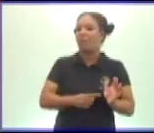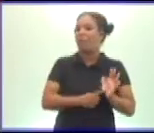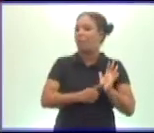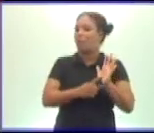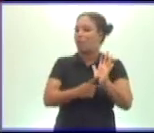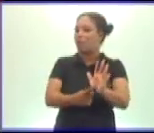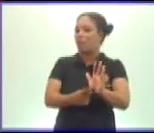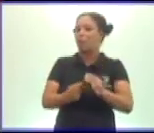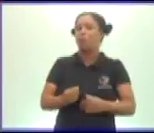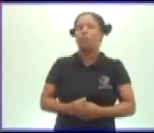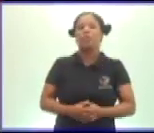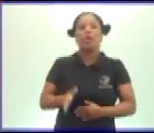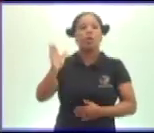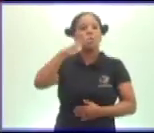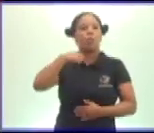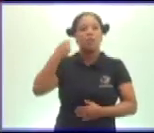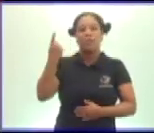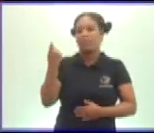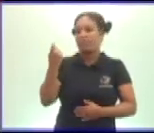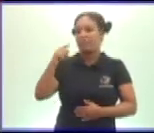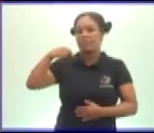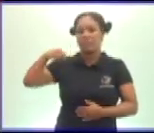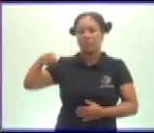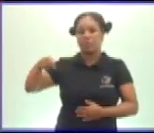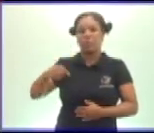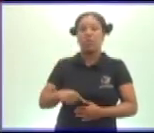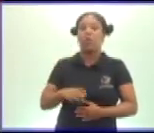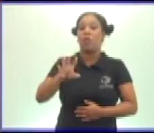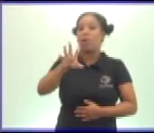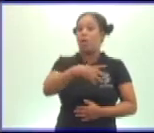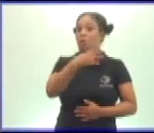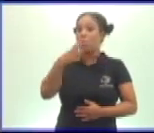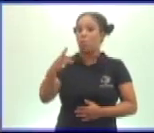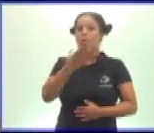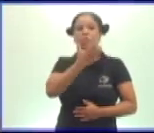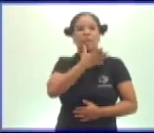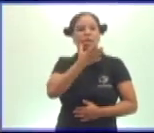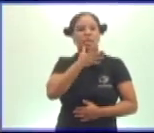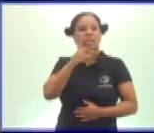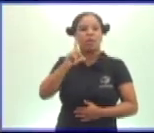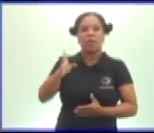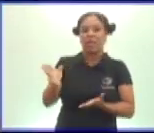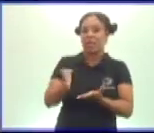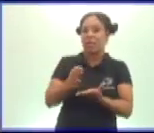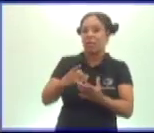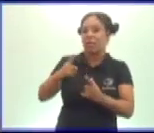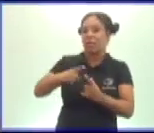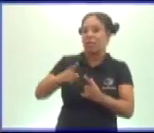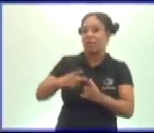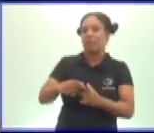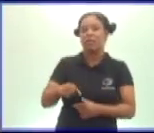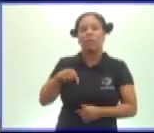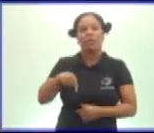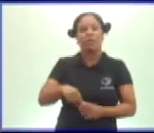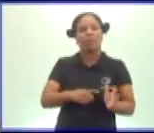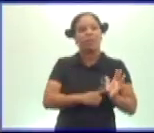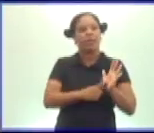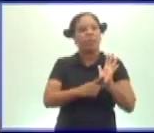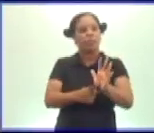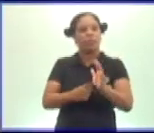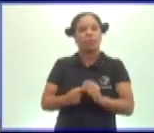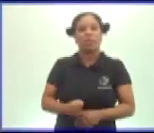hay necesidad de copiarlo, porque hay un cuadro muy similar en el libro de texto a este que le vamos a mostrar, lo que